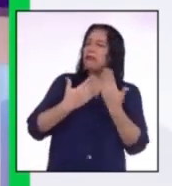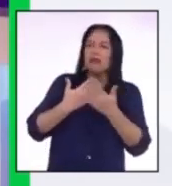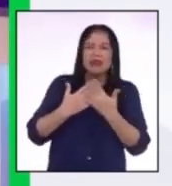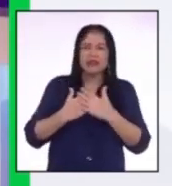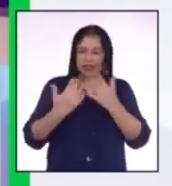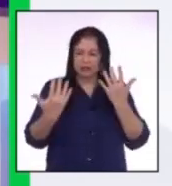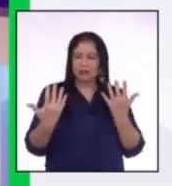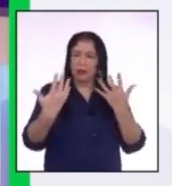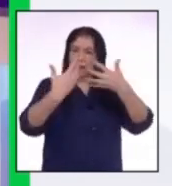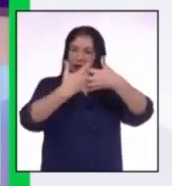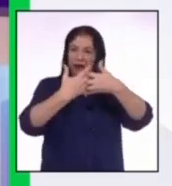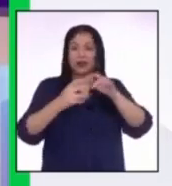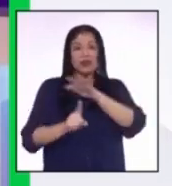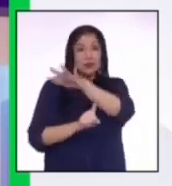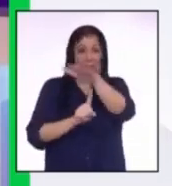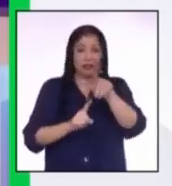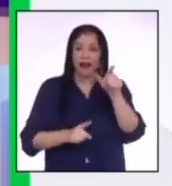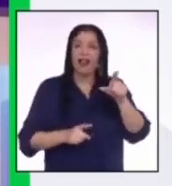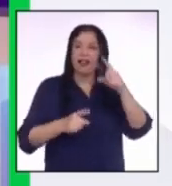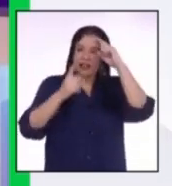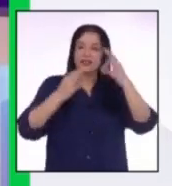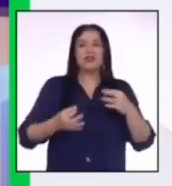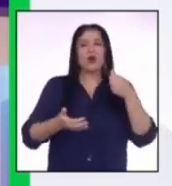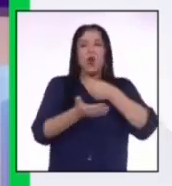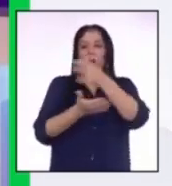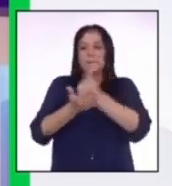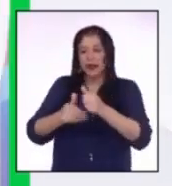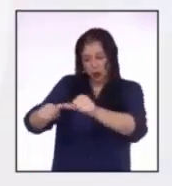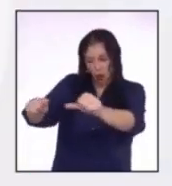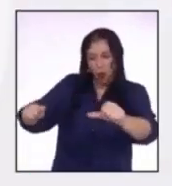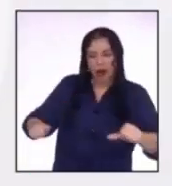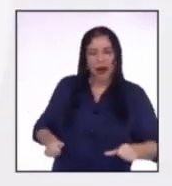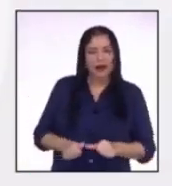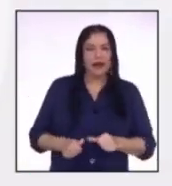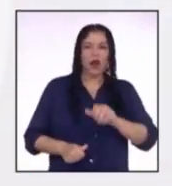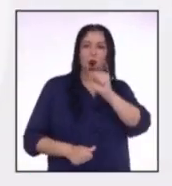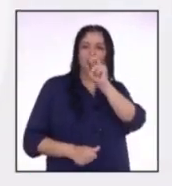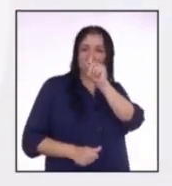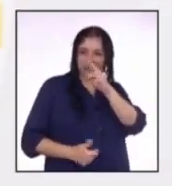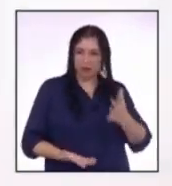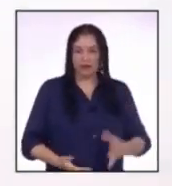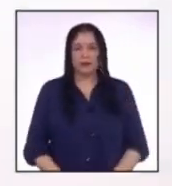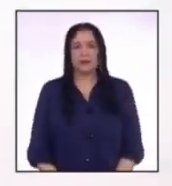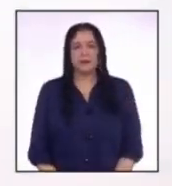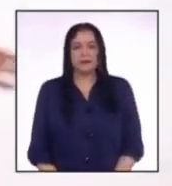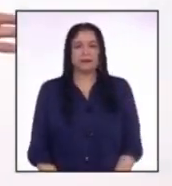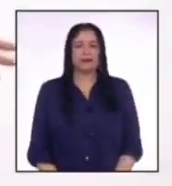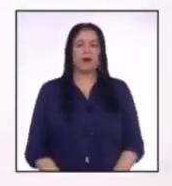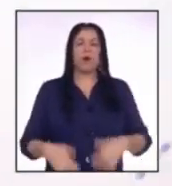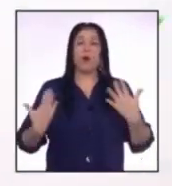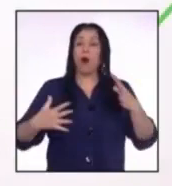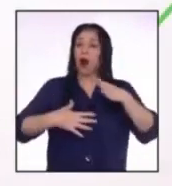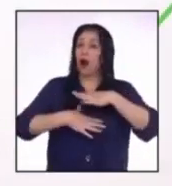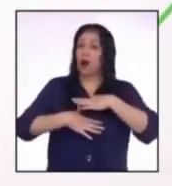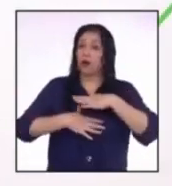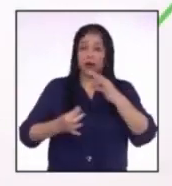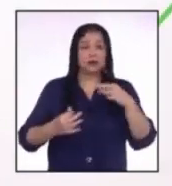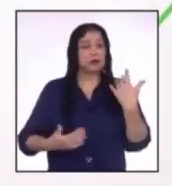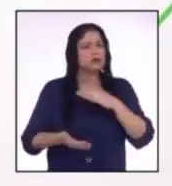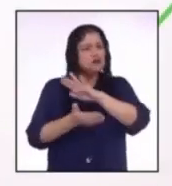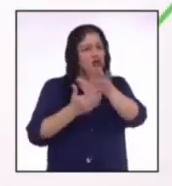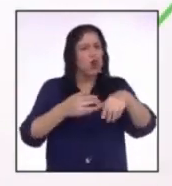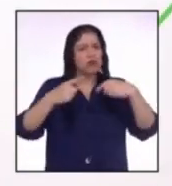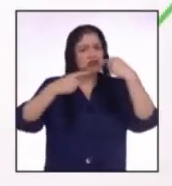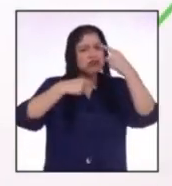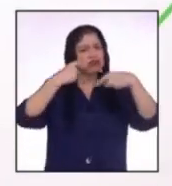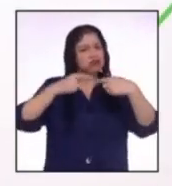naturaleza comprar un terreno bus a pampa donde ahora crea un área de conservación qué interesante todo lo que